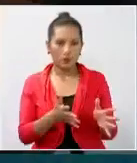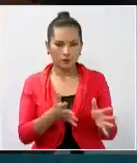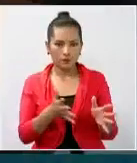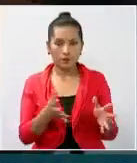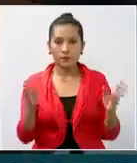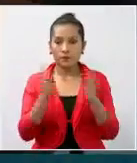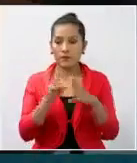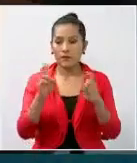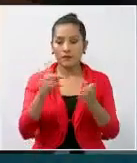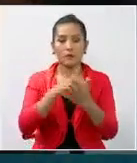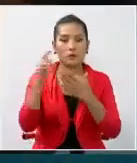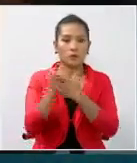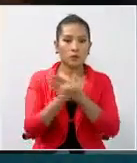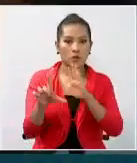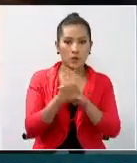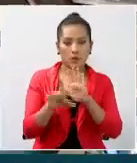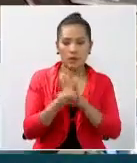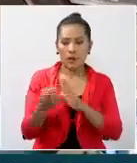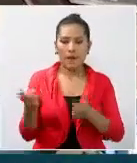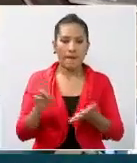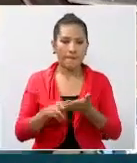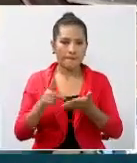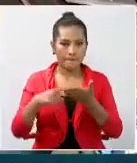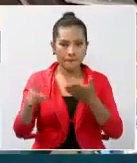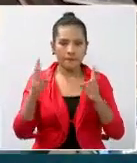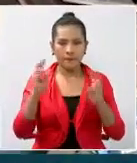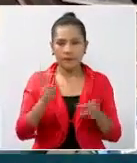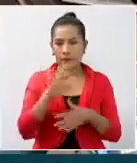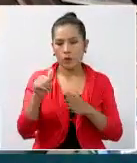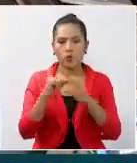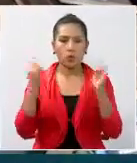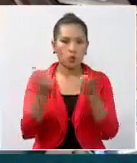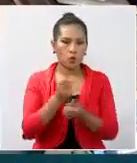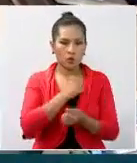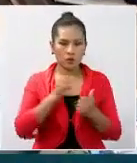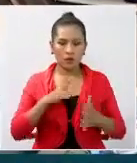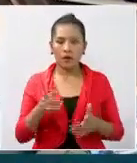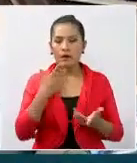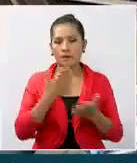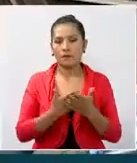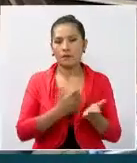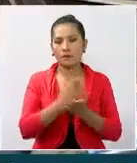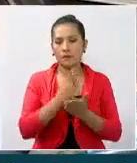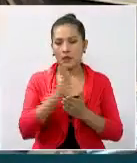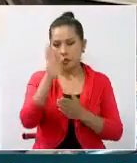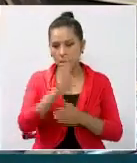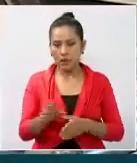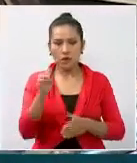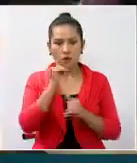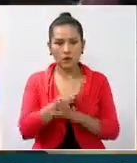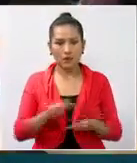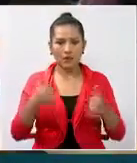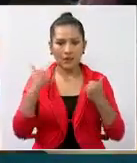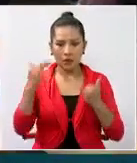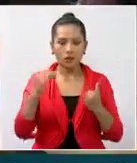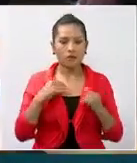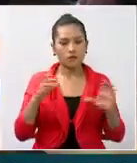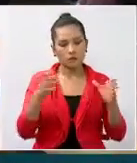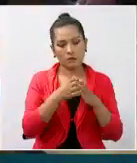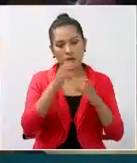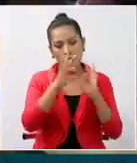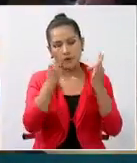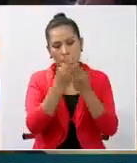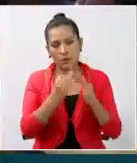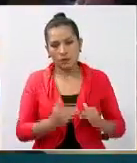de ley aprobado por la Cámara de Senadores permitirá que las niñas, niños y adolescentes crezcan en familias protectoras. La